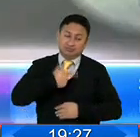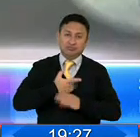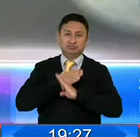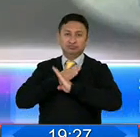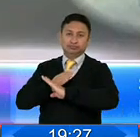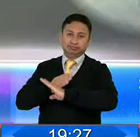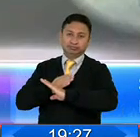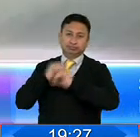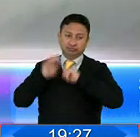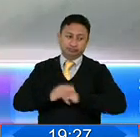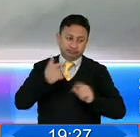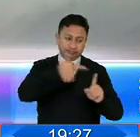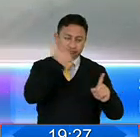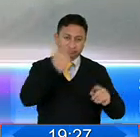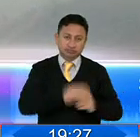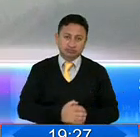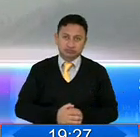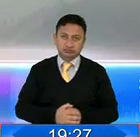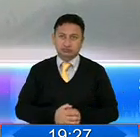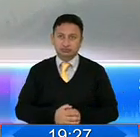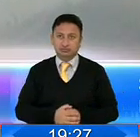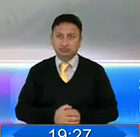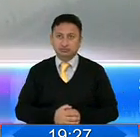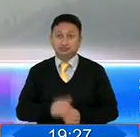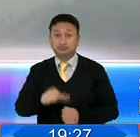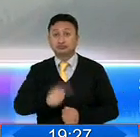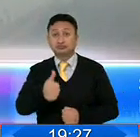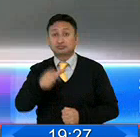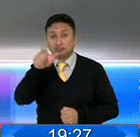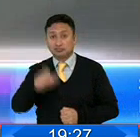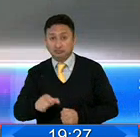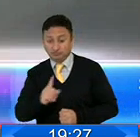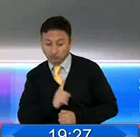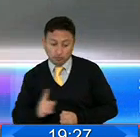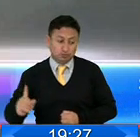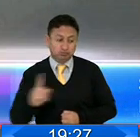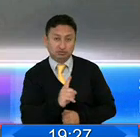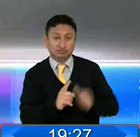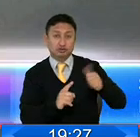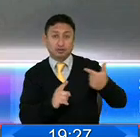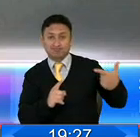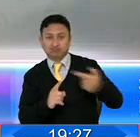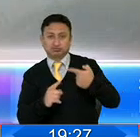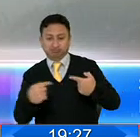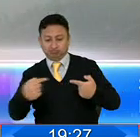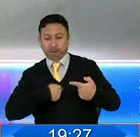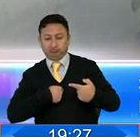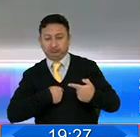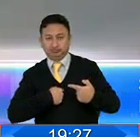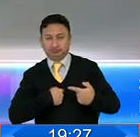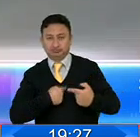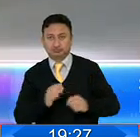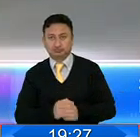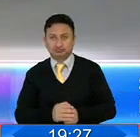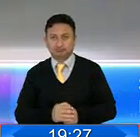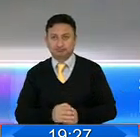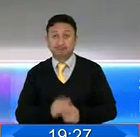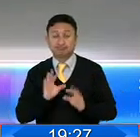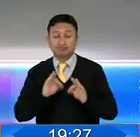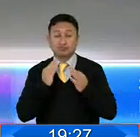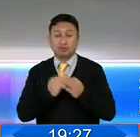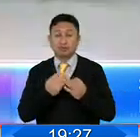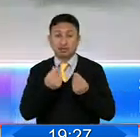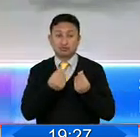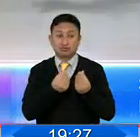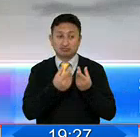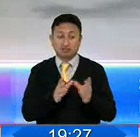resistencia y cayó malherida la primera víctima. Luego de un par de segundos, otra. En esta oportunidad la familia perdió el